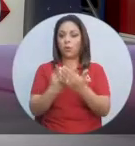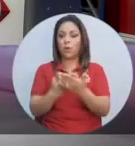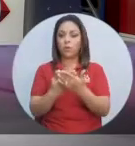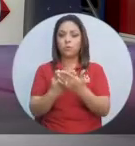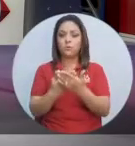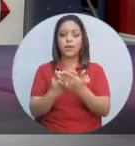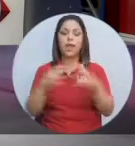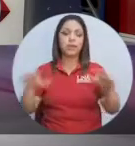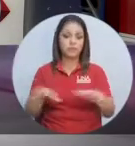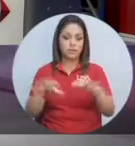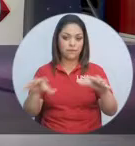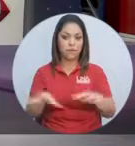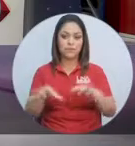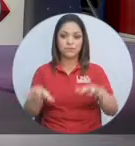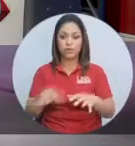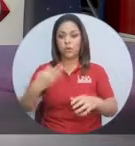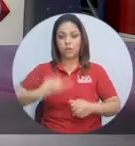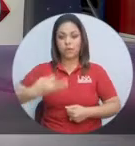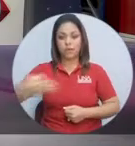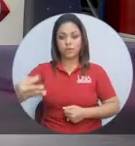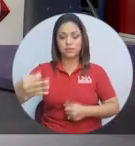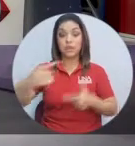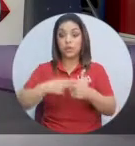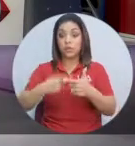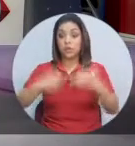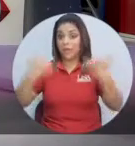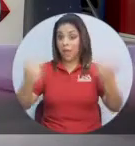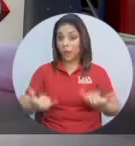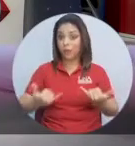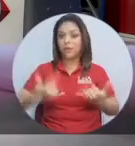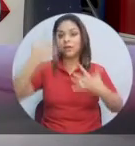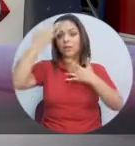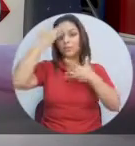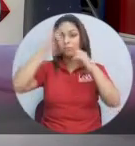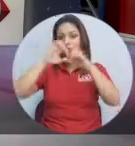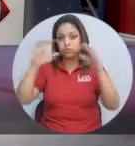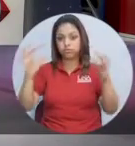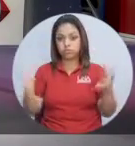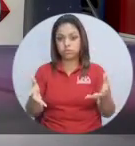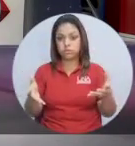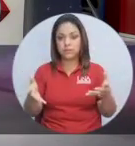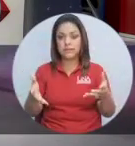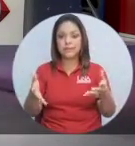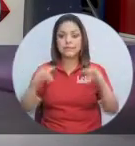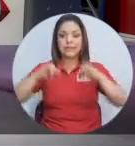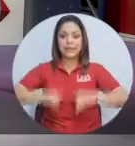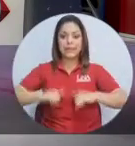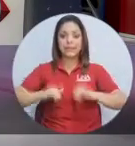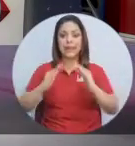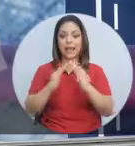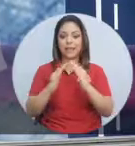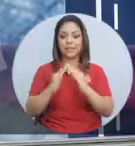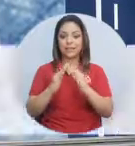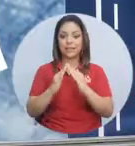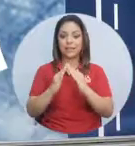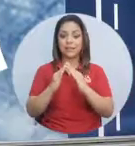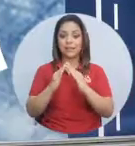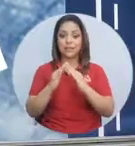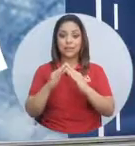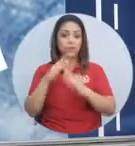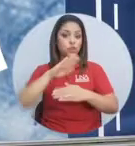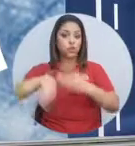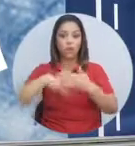todo con el tema de la pandemia, ¿verdad? Y el tener que recibir la educación de manera virtual desde las casas y demás, pues